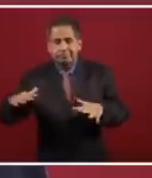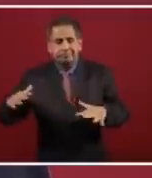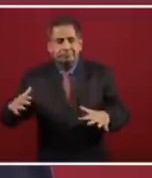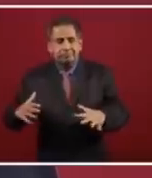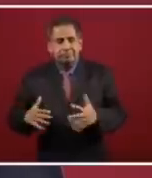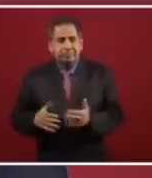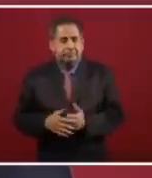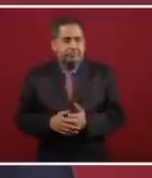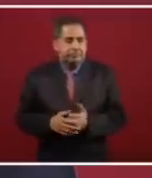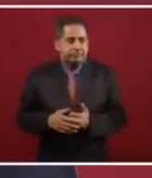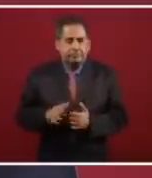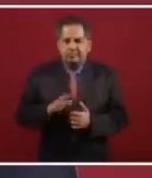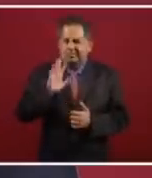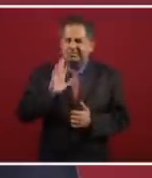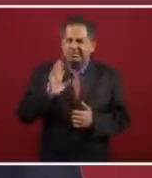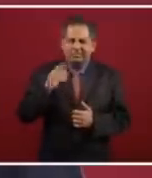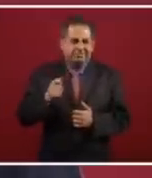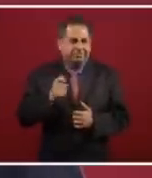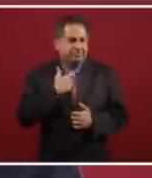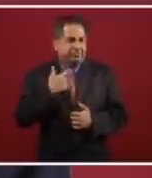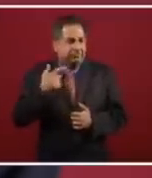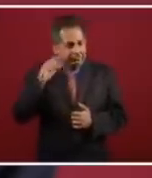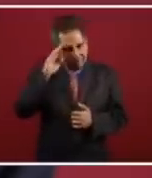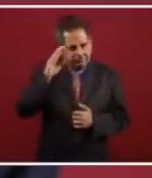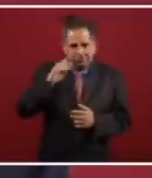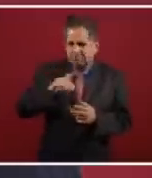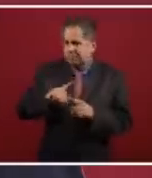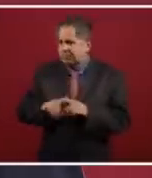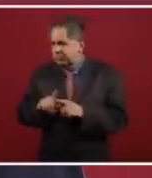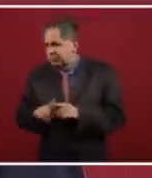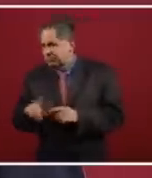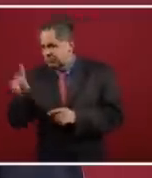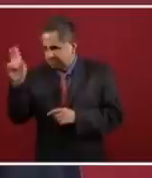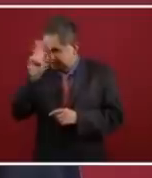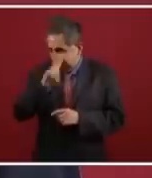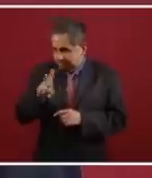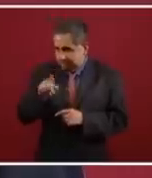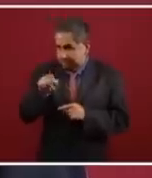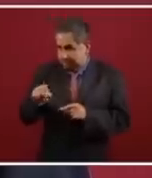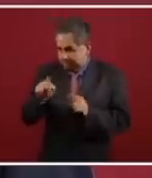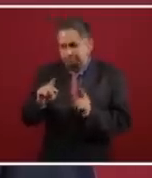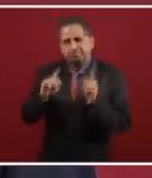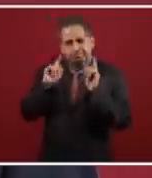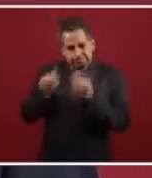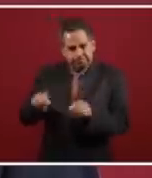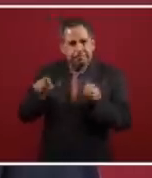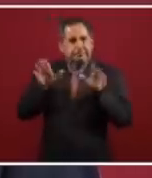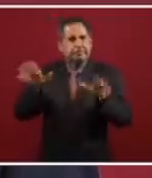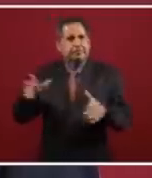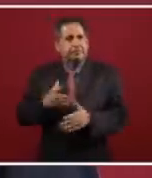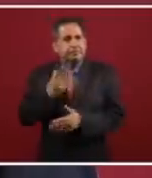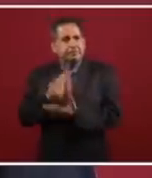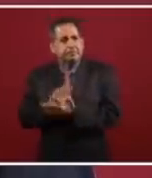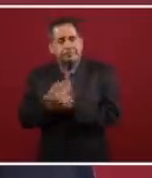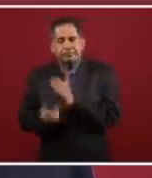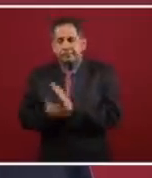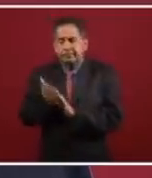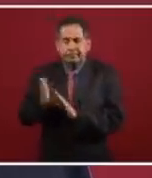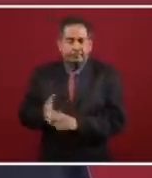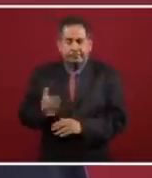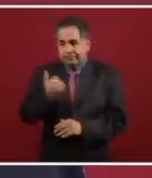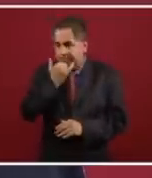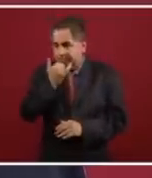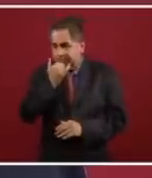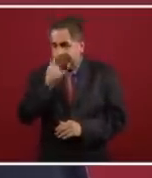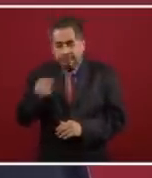se esmeraron en buscar el peor sitio para construir un aeropuerto. Y